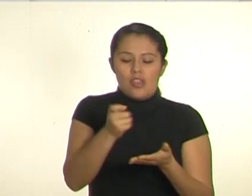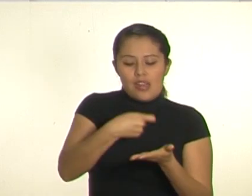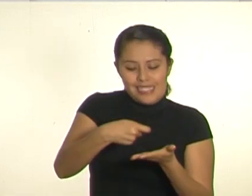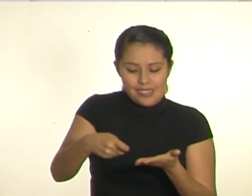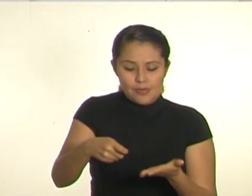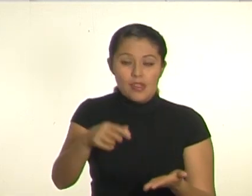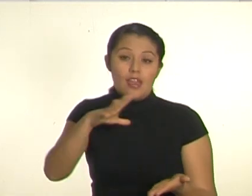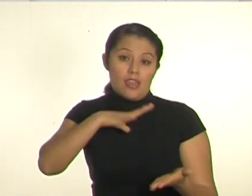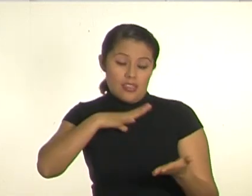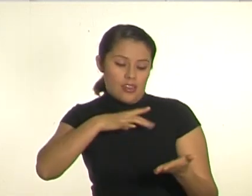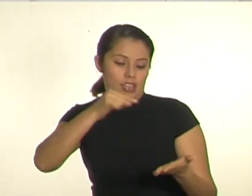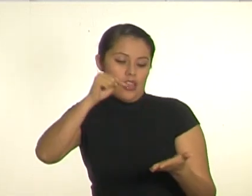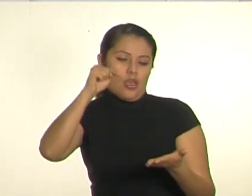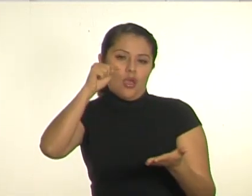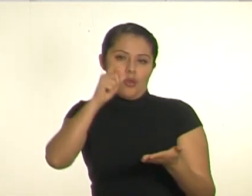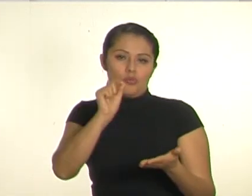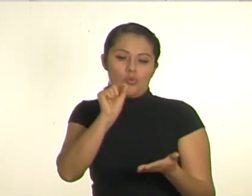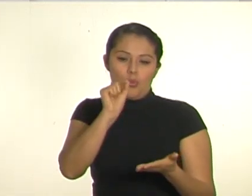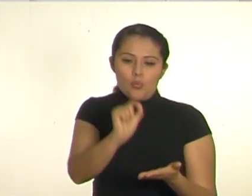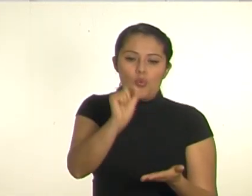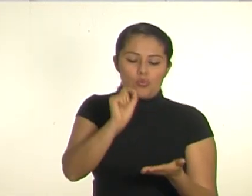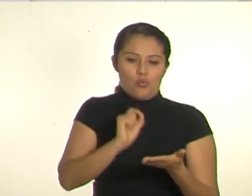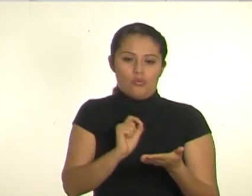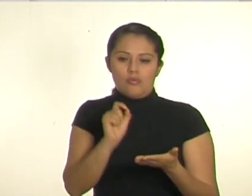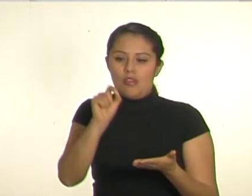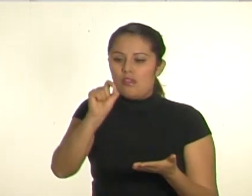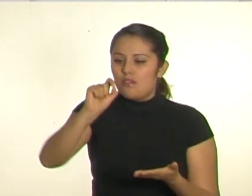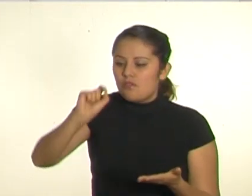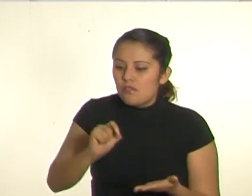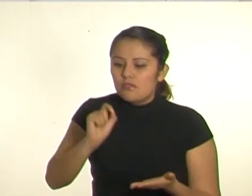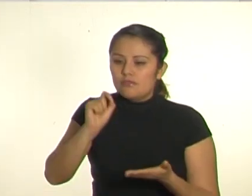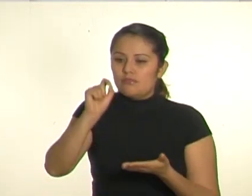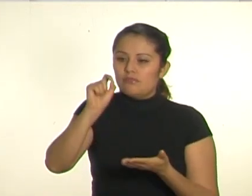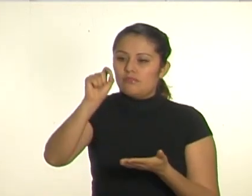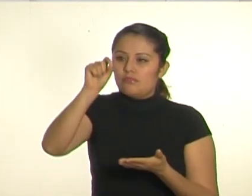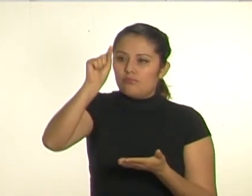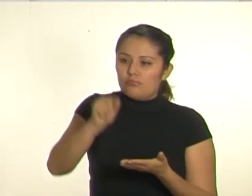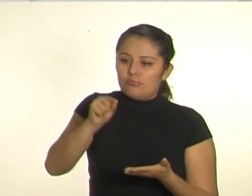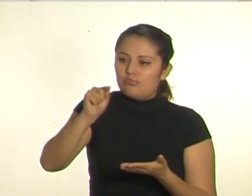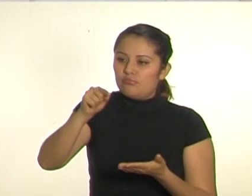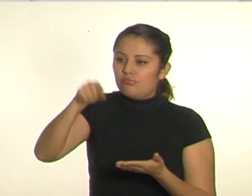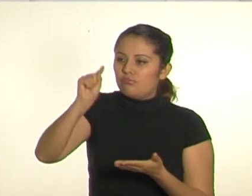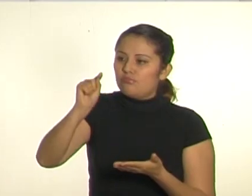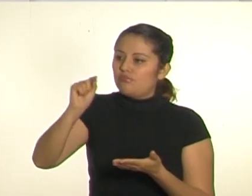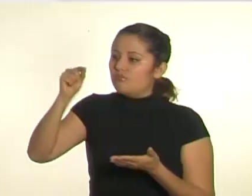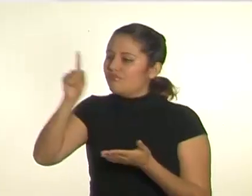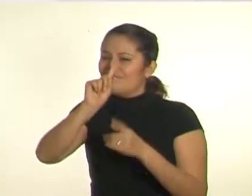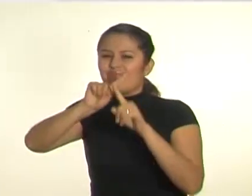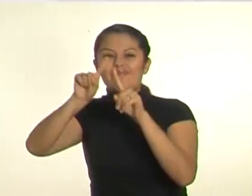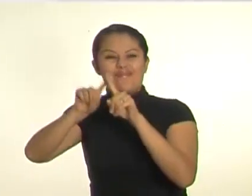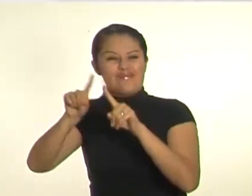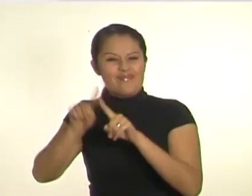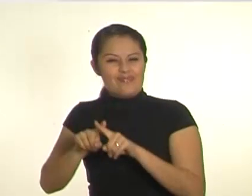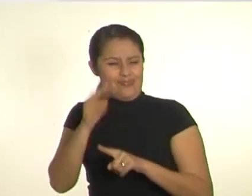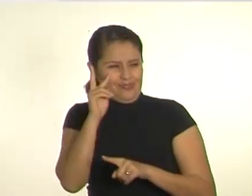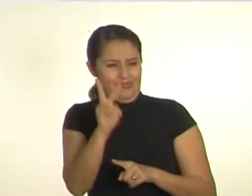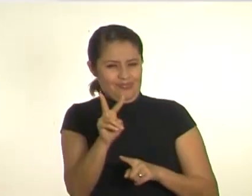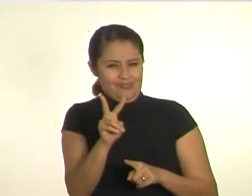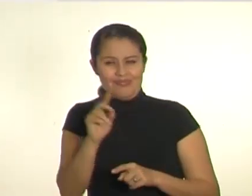puntuación. Porque, si vemos de este lado, en una oración que